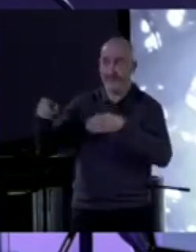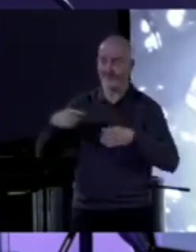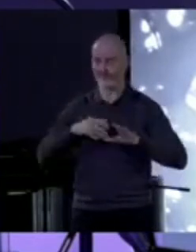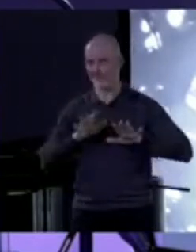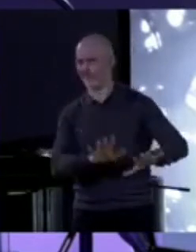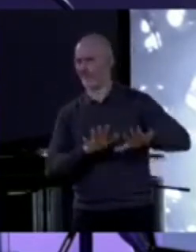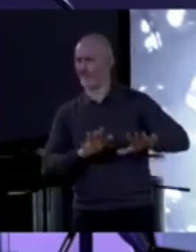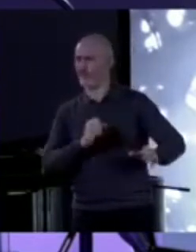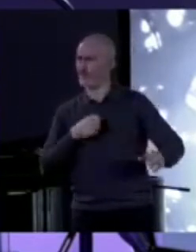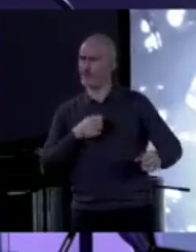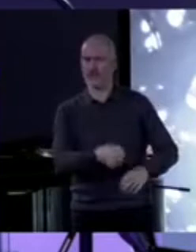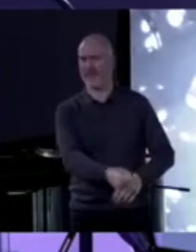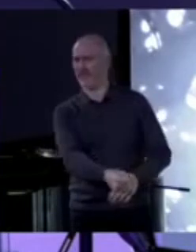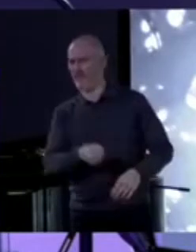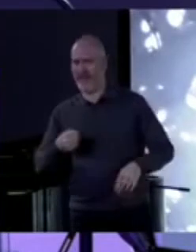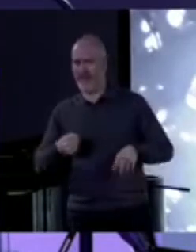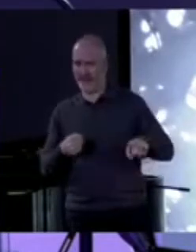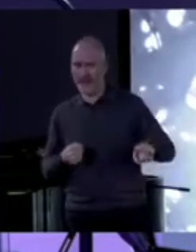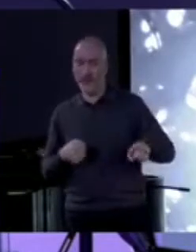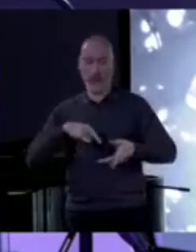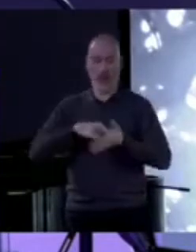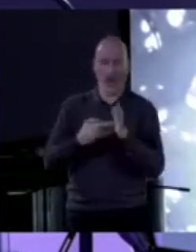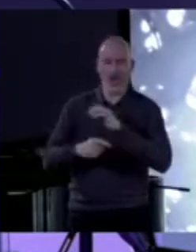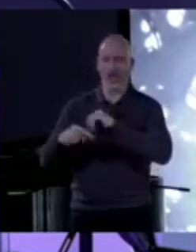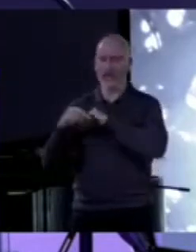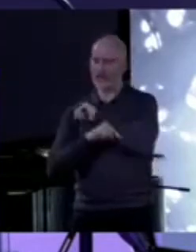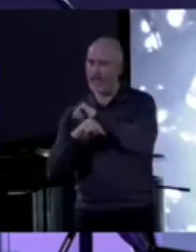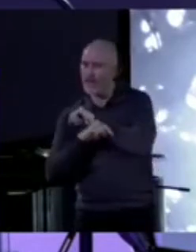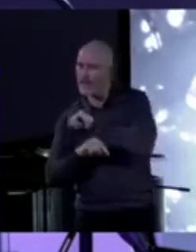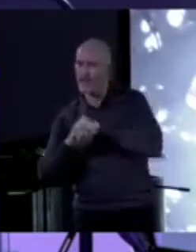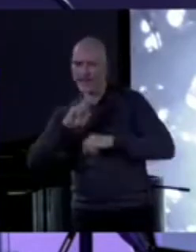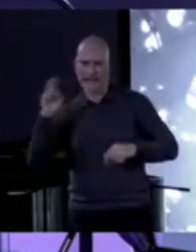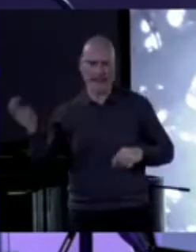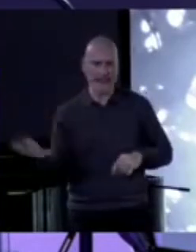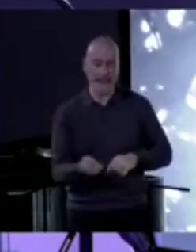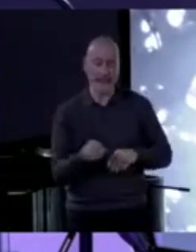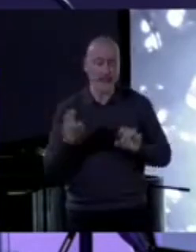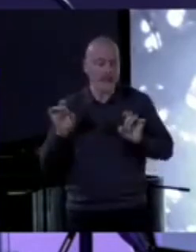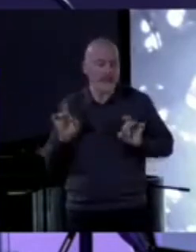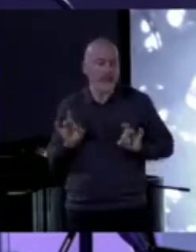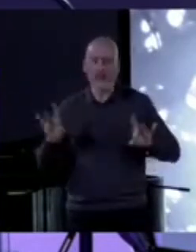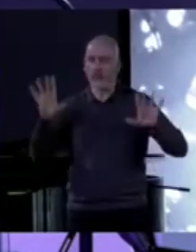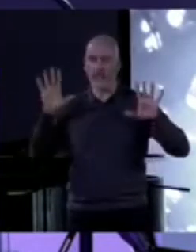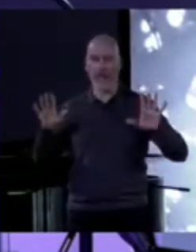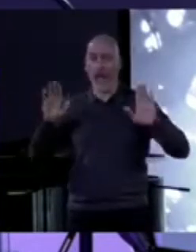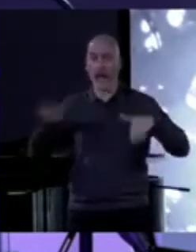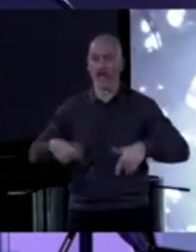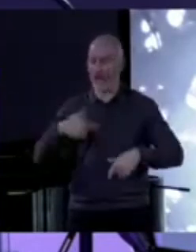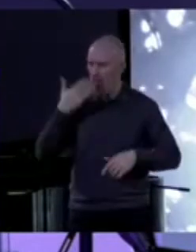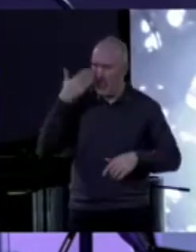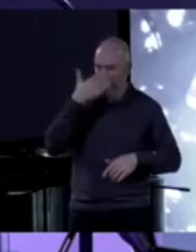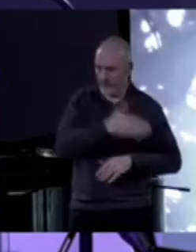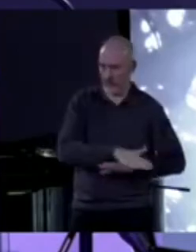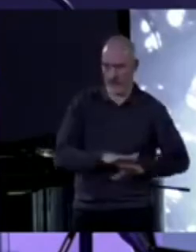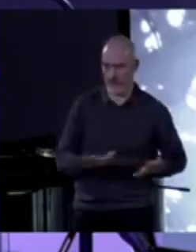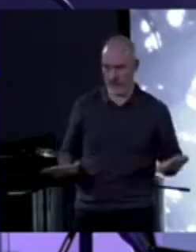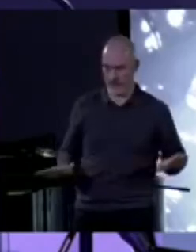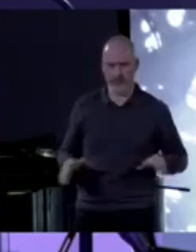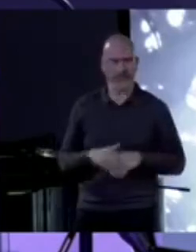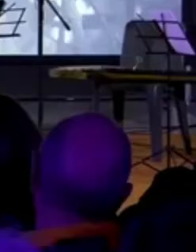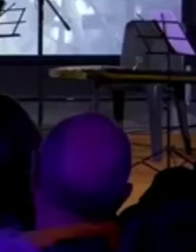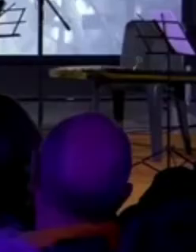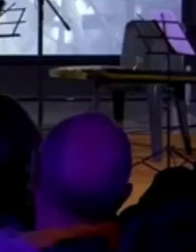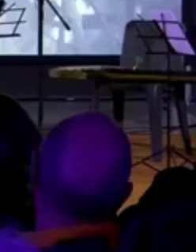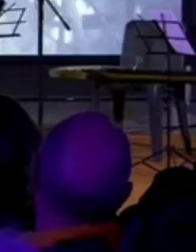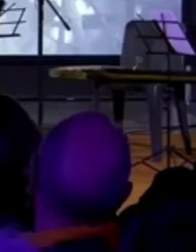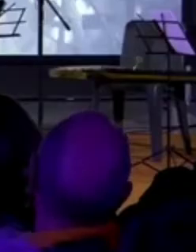frenarlos en la práctica día a día con muchas estrategias, muchas de ellas tan sutiles que ni siquiera nos damos cuenta. En plena cuarta